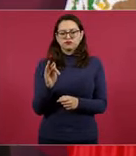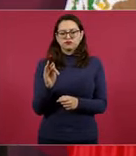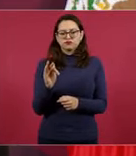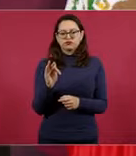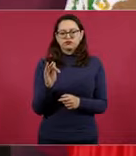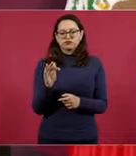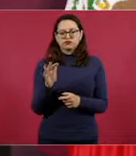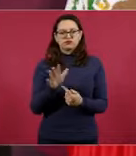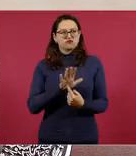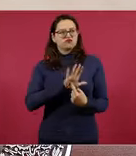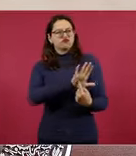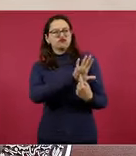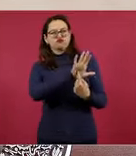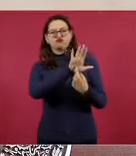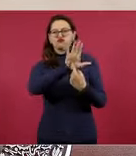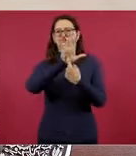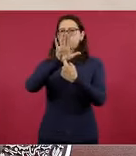teatral.